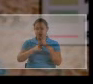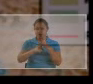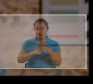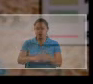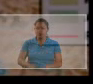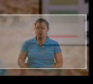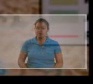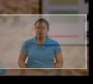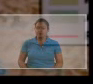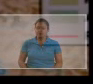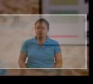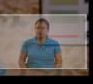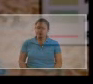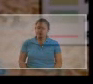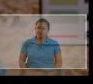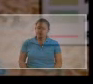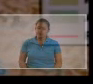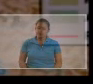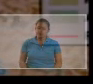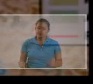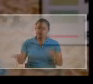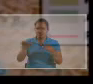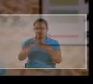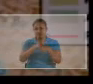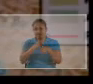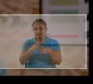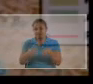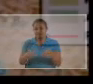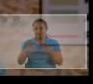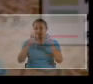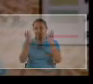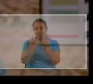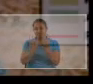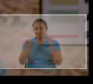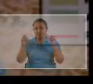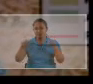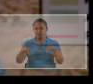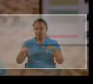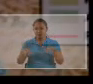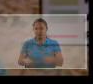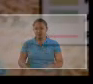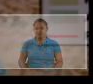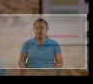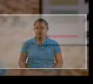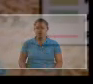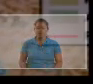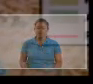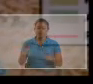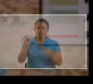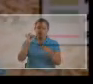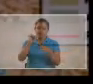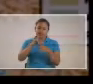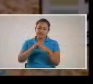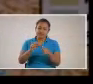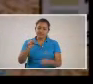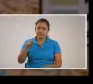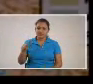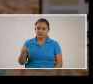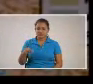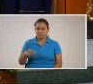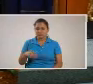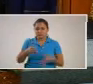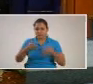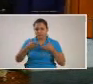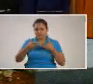la tierra los descendientes de Noé, entre ellos los descendientes de Jafet, entre los cuales